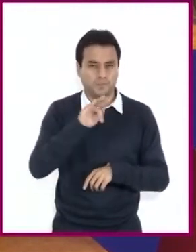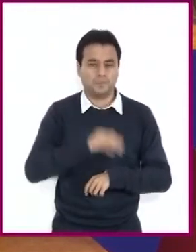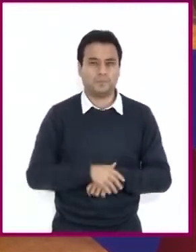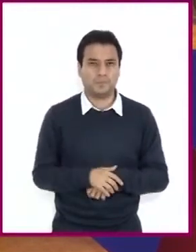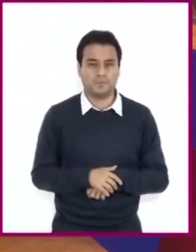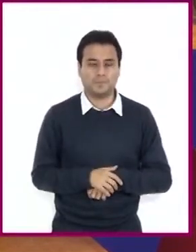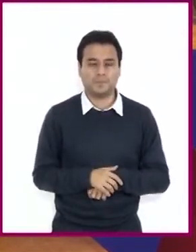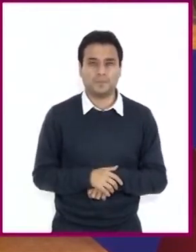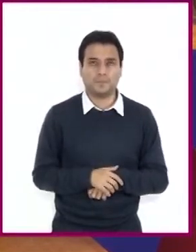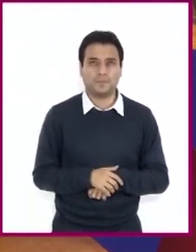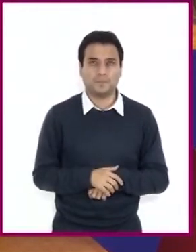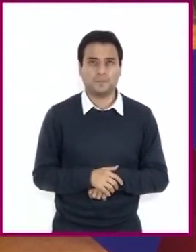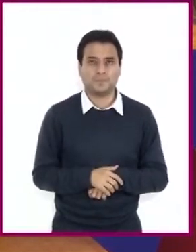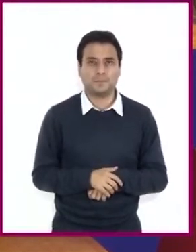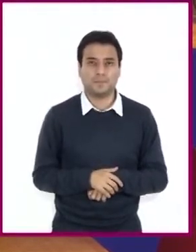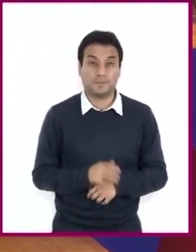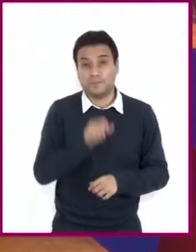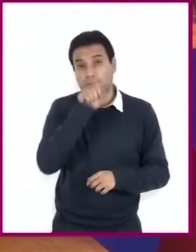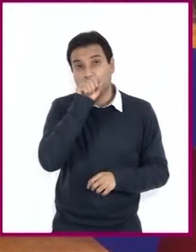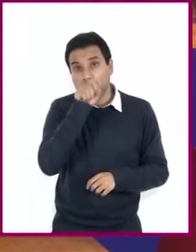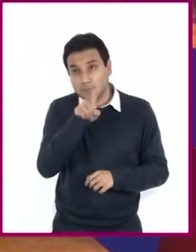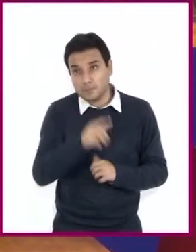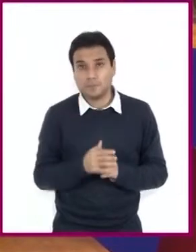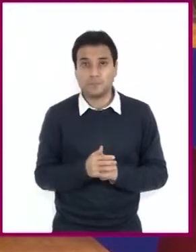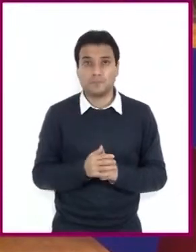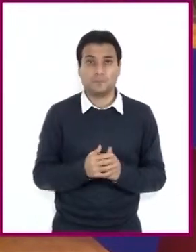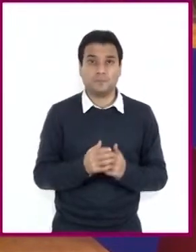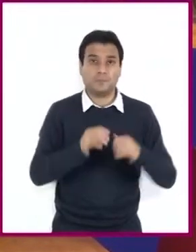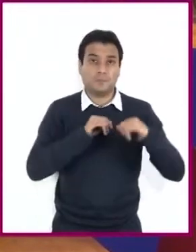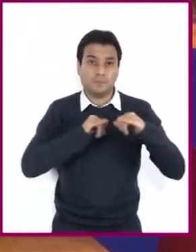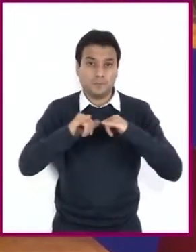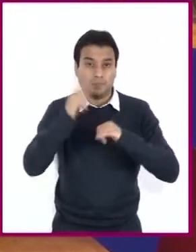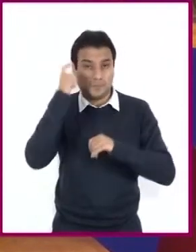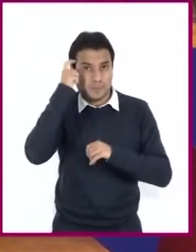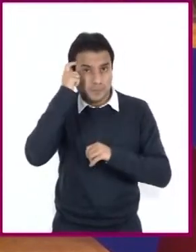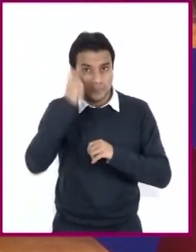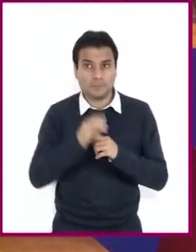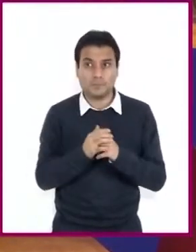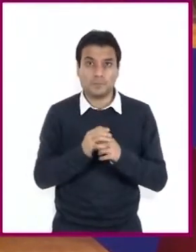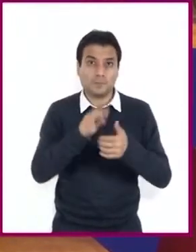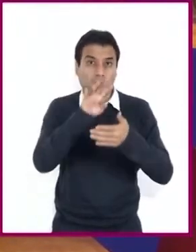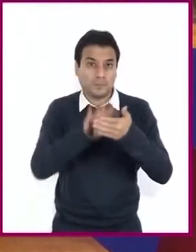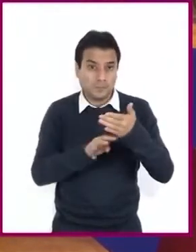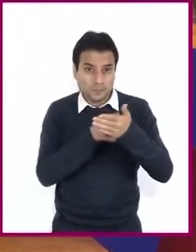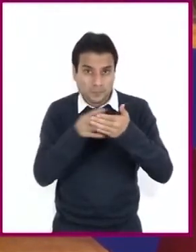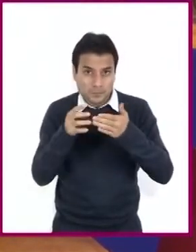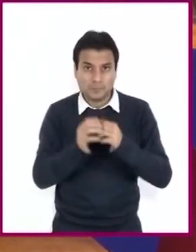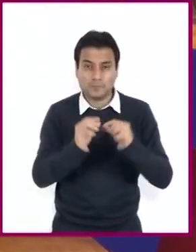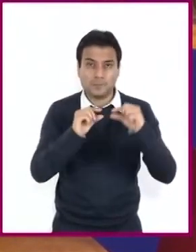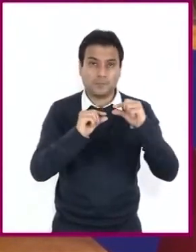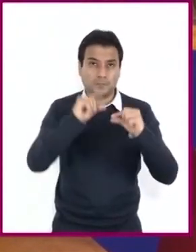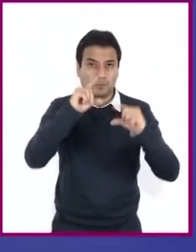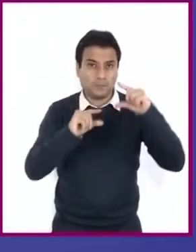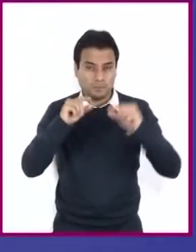mano, diagramas u organizadores gráficos, tablas y gráficas.